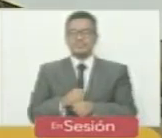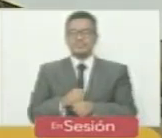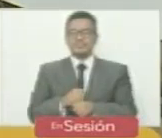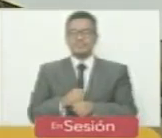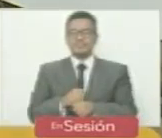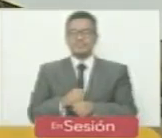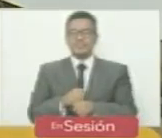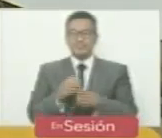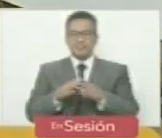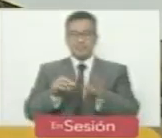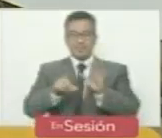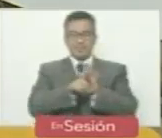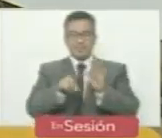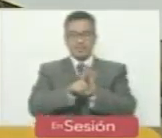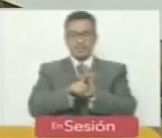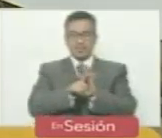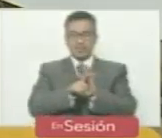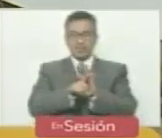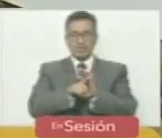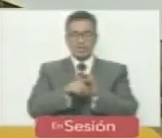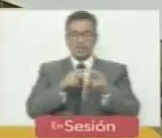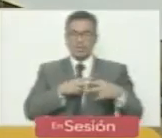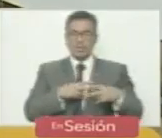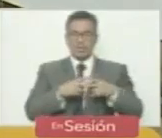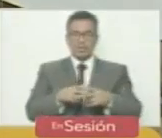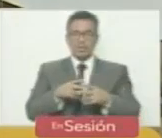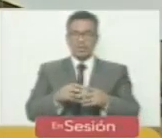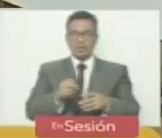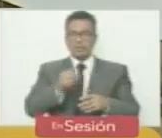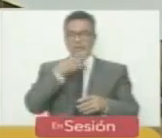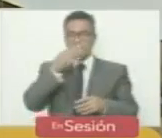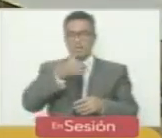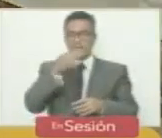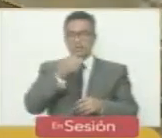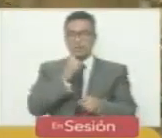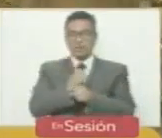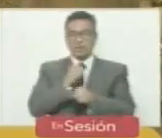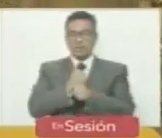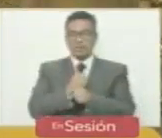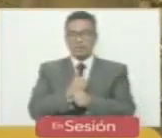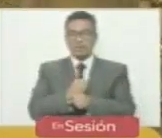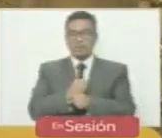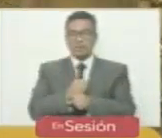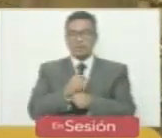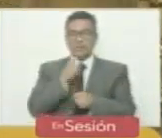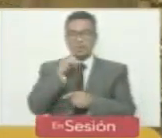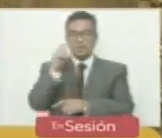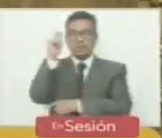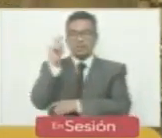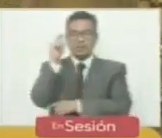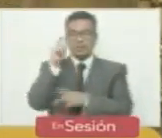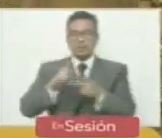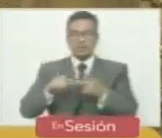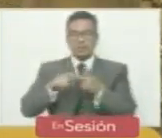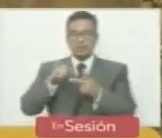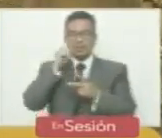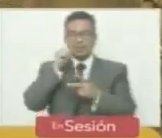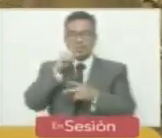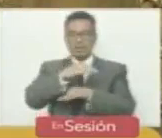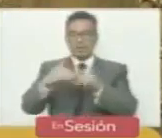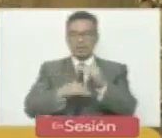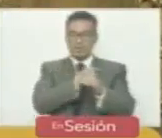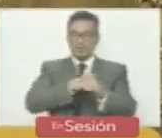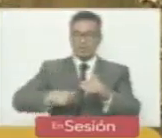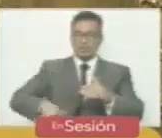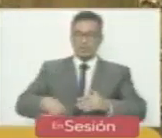Claro que esta es una ley que amparará la dignidad del trabajador. Buenas tardes, señoras diputadas,